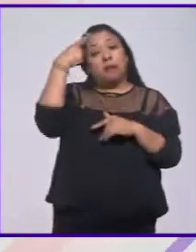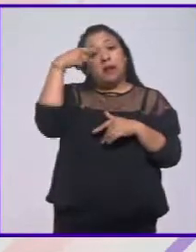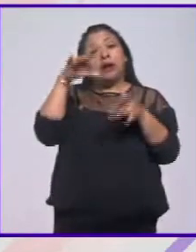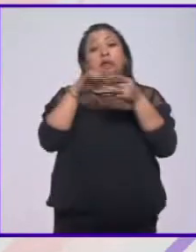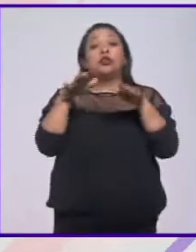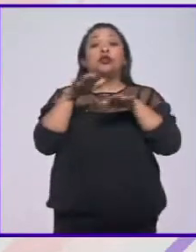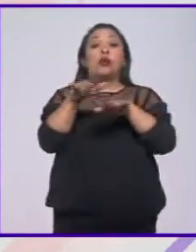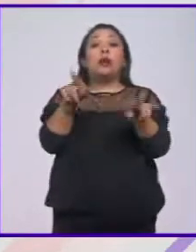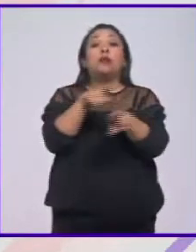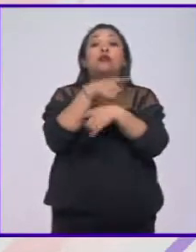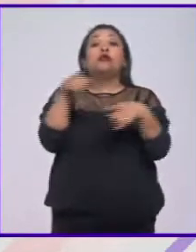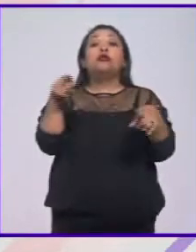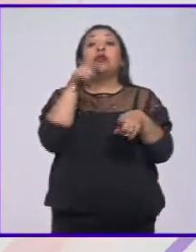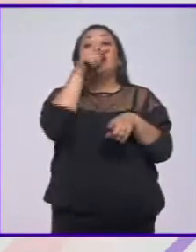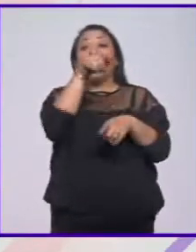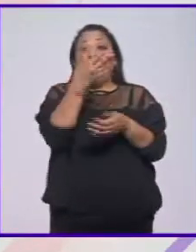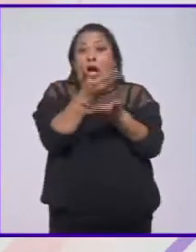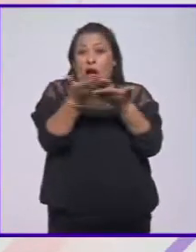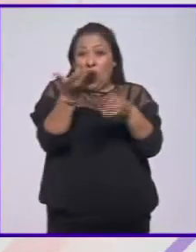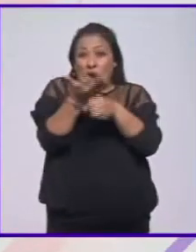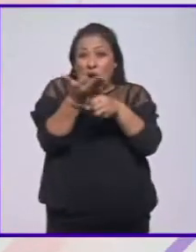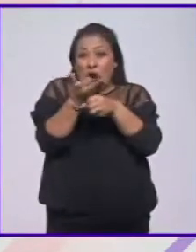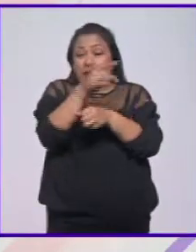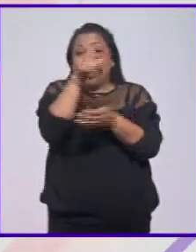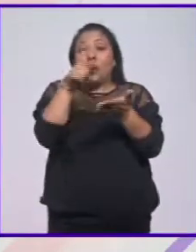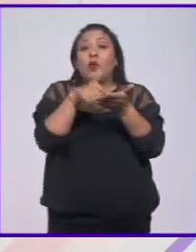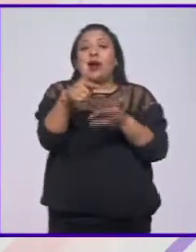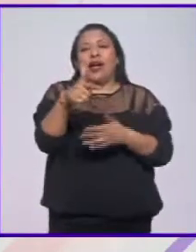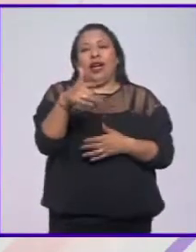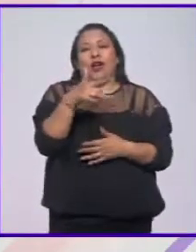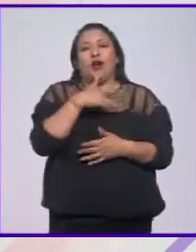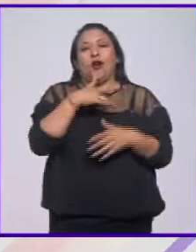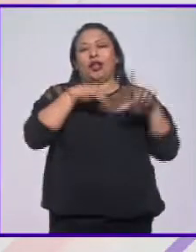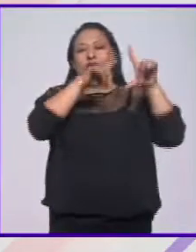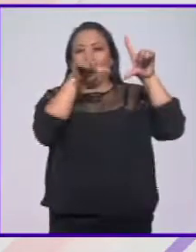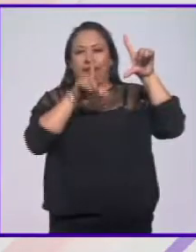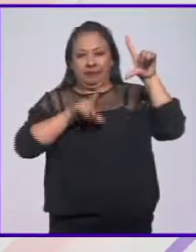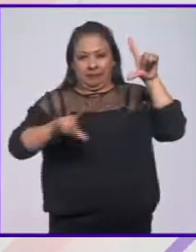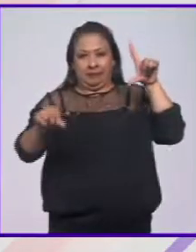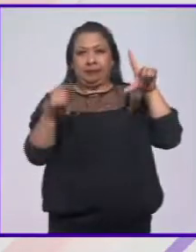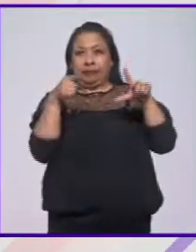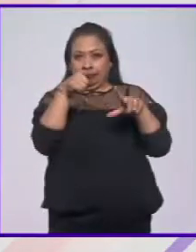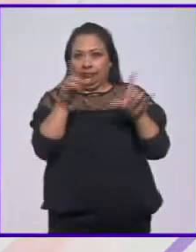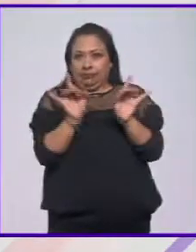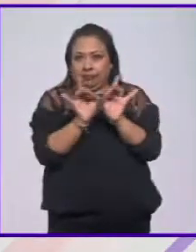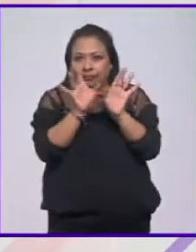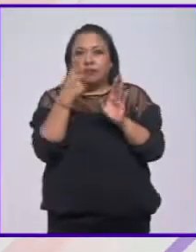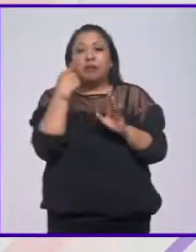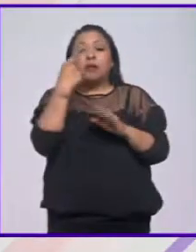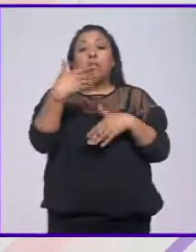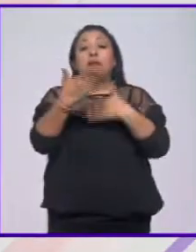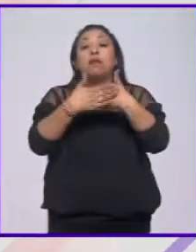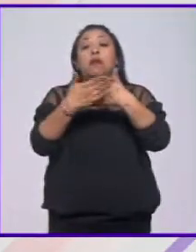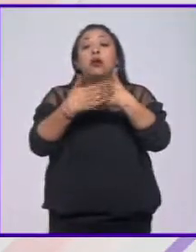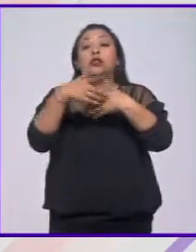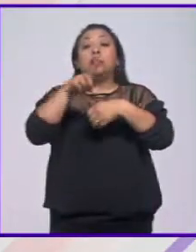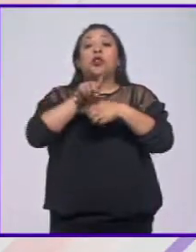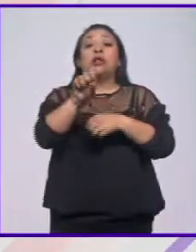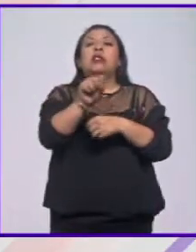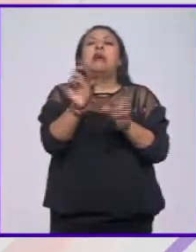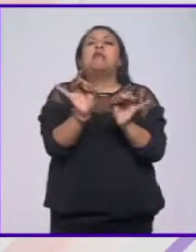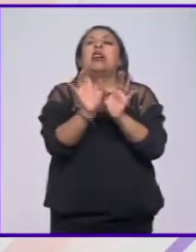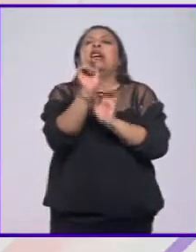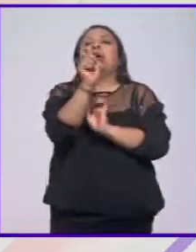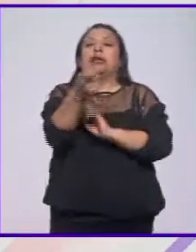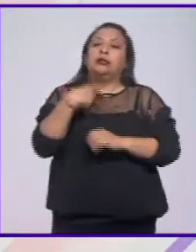de música y lo que está pasando en estos momentos en el corazón de la República Mexicana, vamos a hablar de lo que sucederá el próximo sábado.